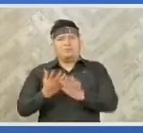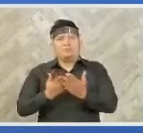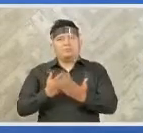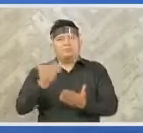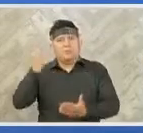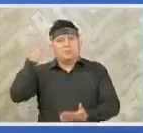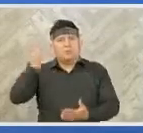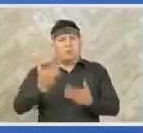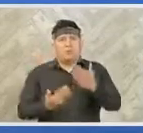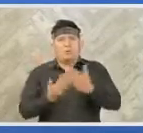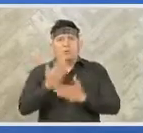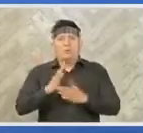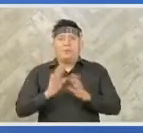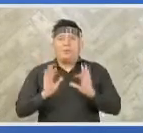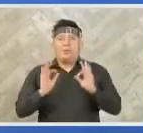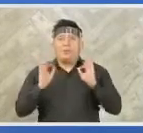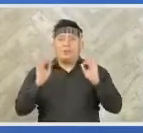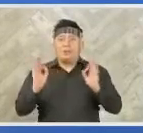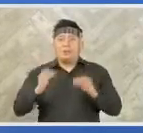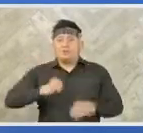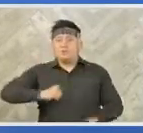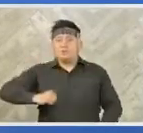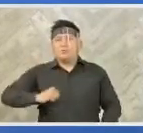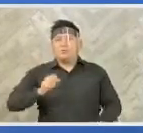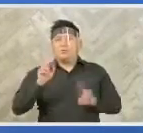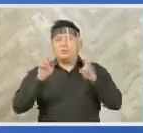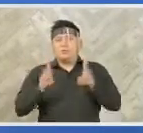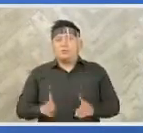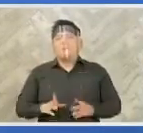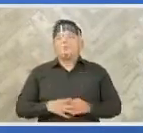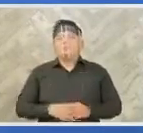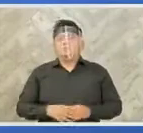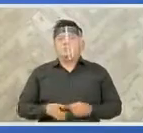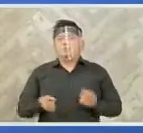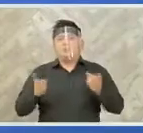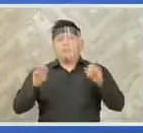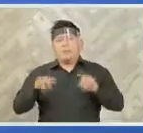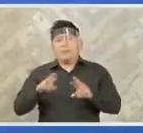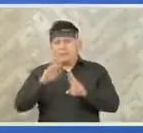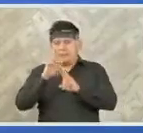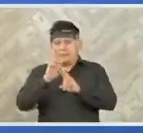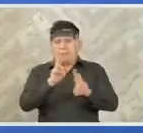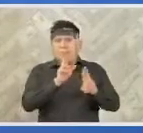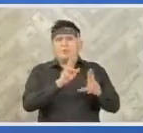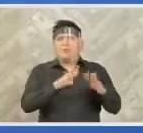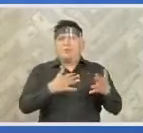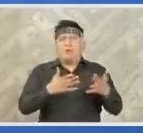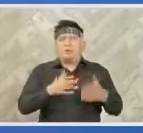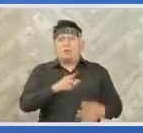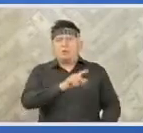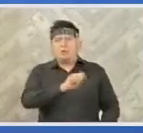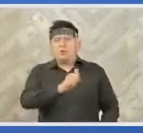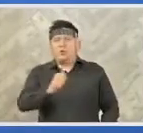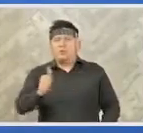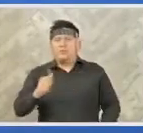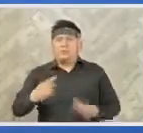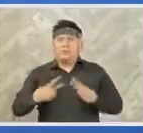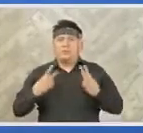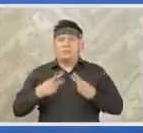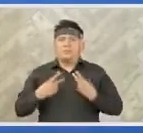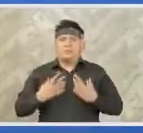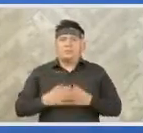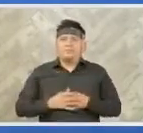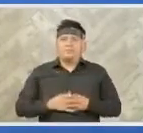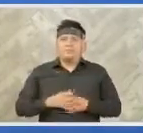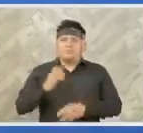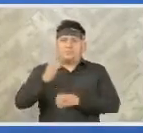no solamente se habla de la garantía de los derechos humanos, sino también del respeto por otras formas de vida. Y durante todo el